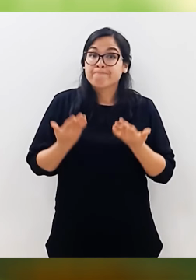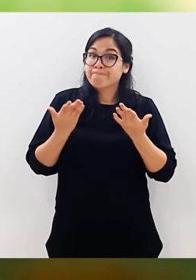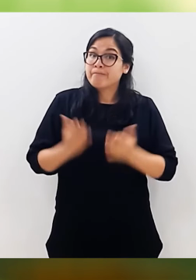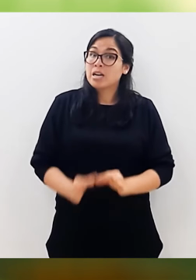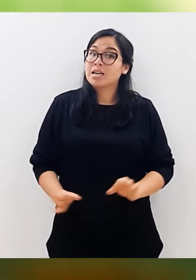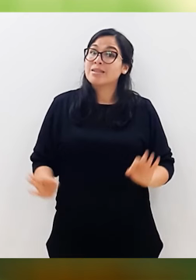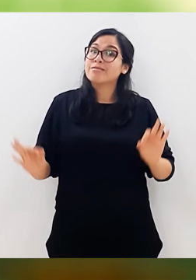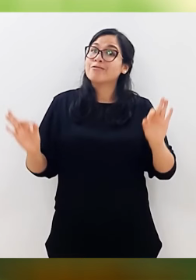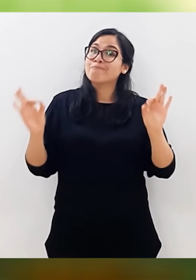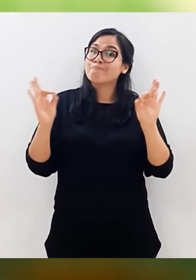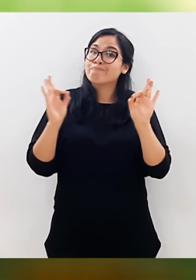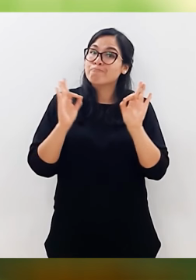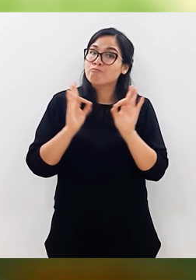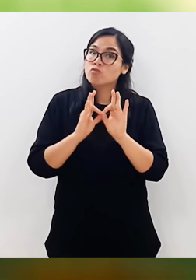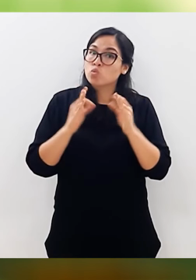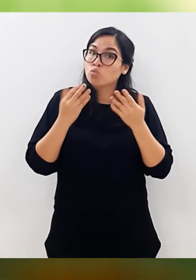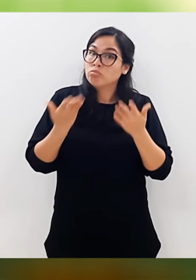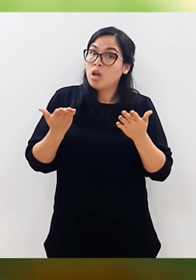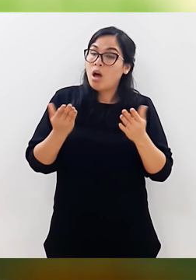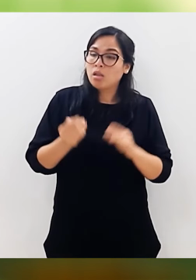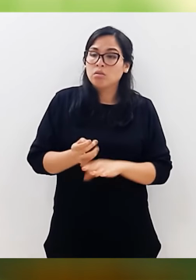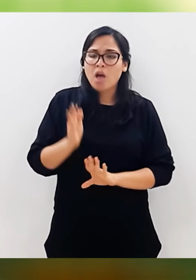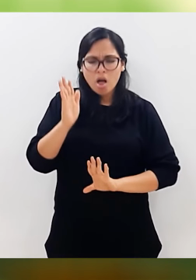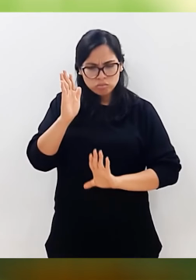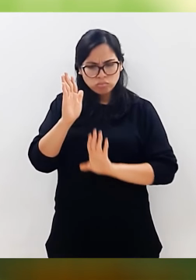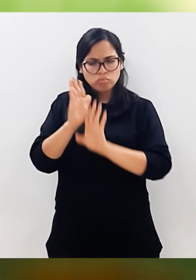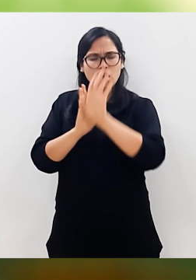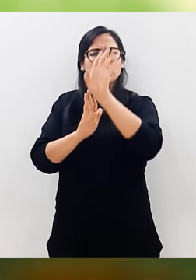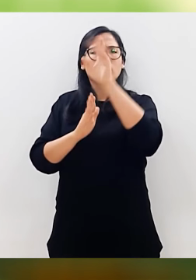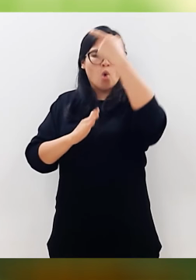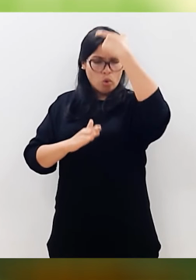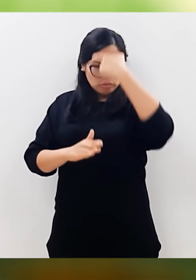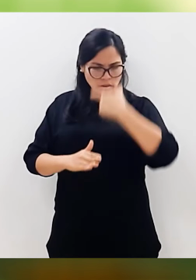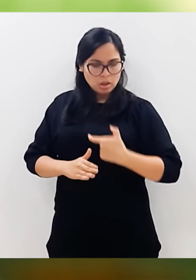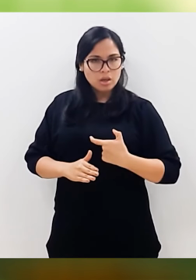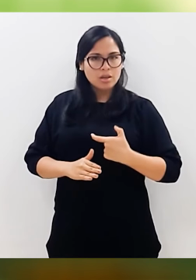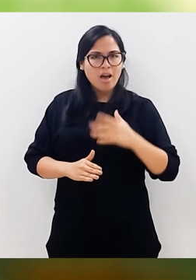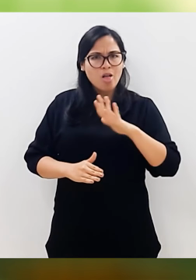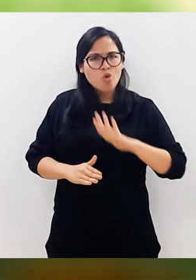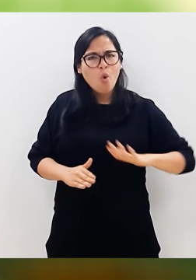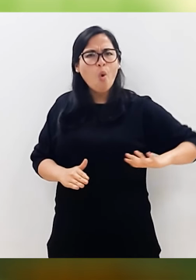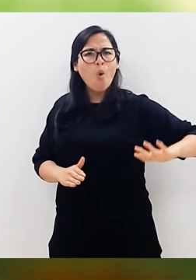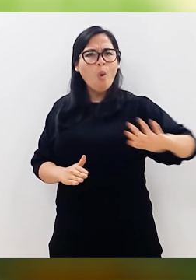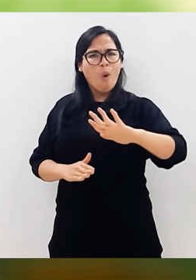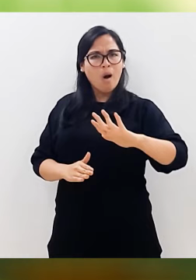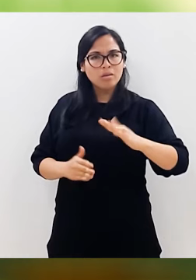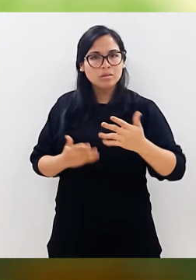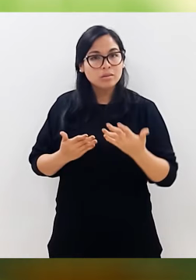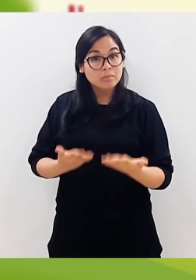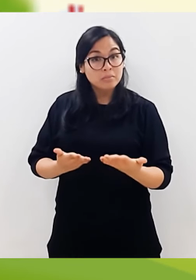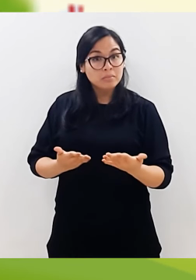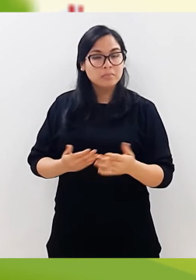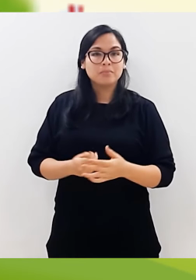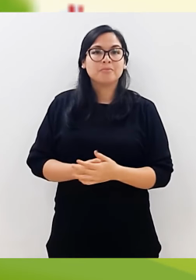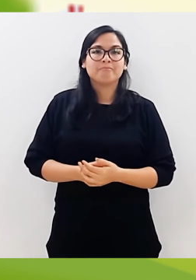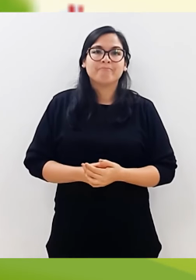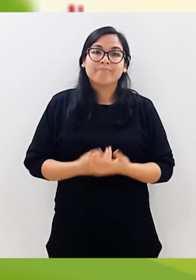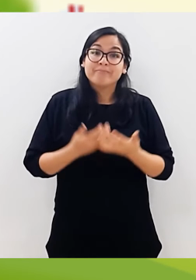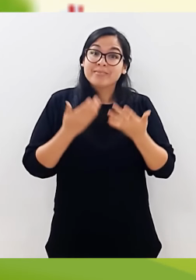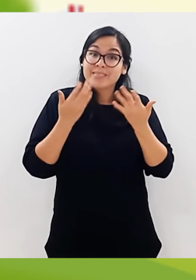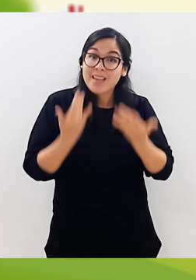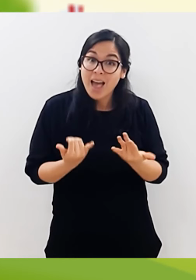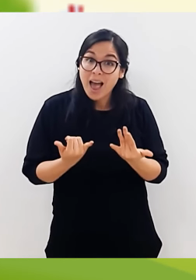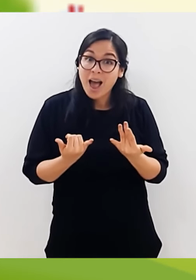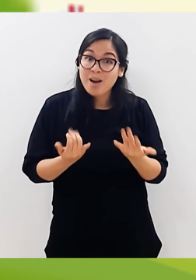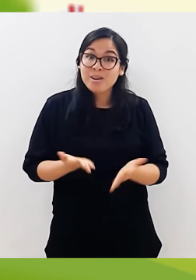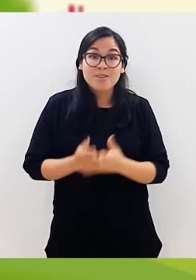fundamental para el desarrollo integral de todas las personas. Les quiero